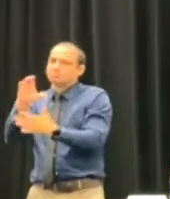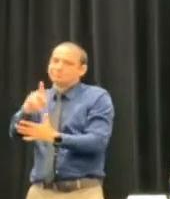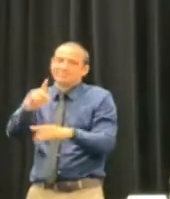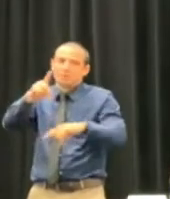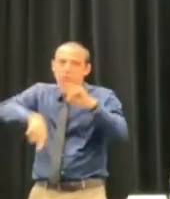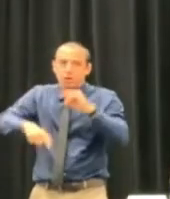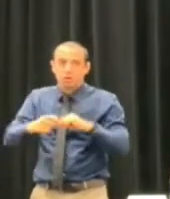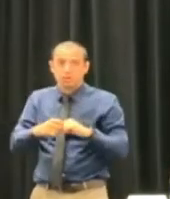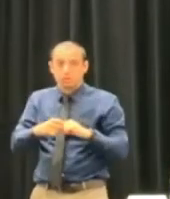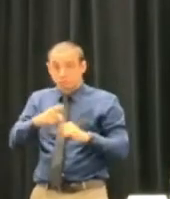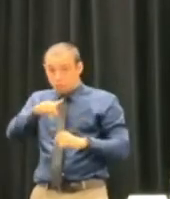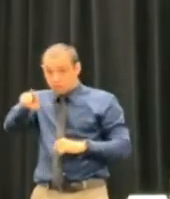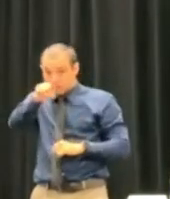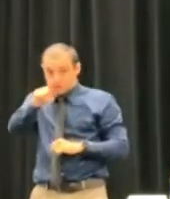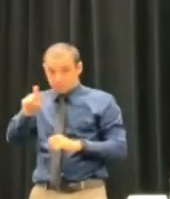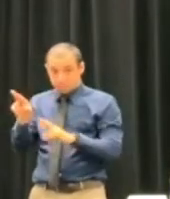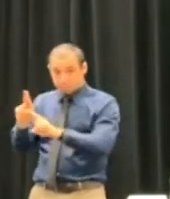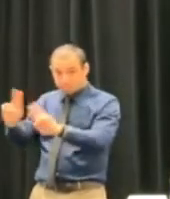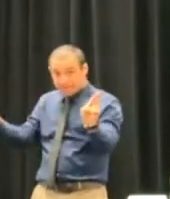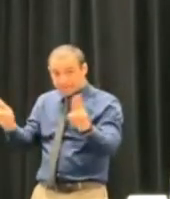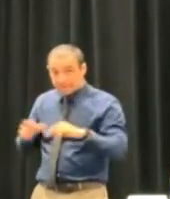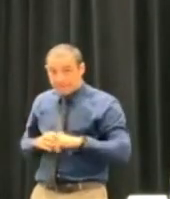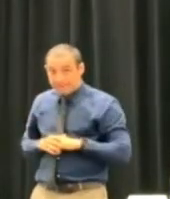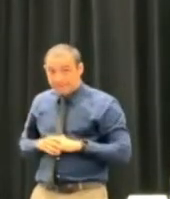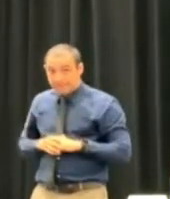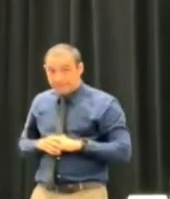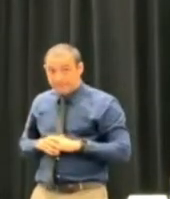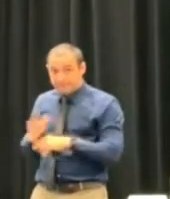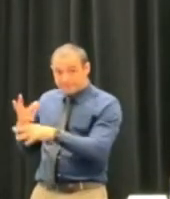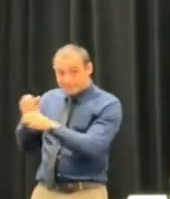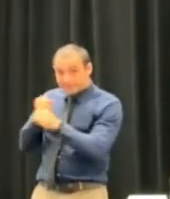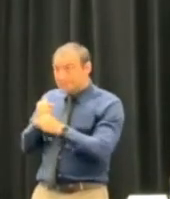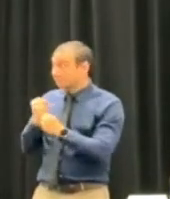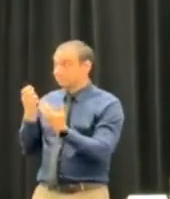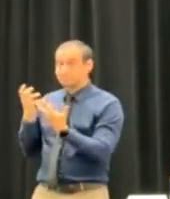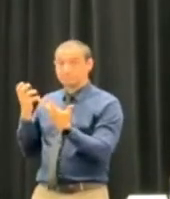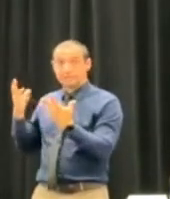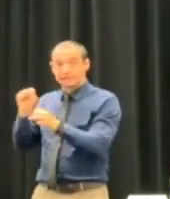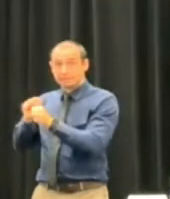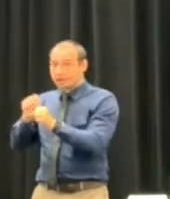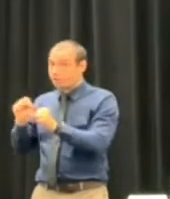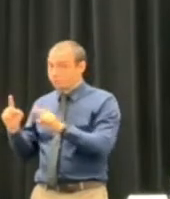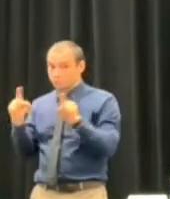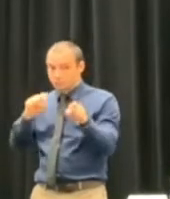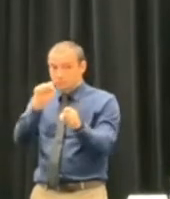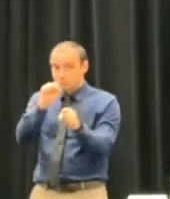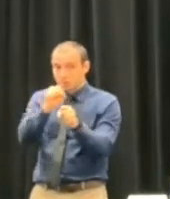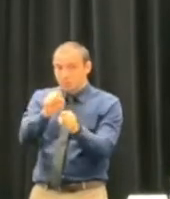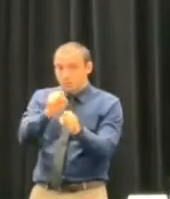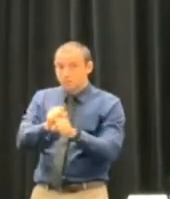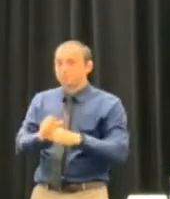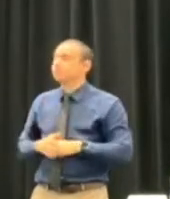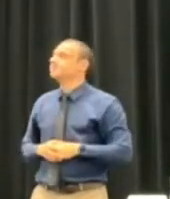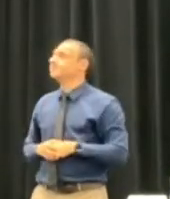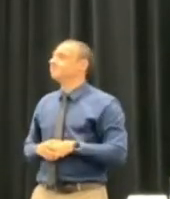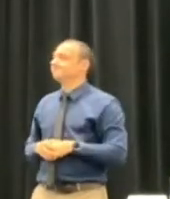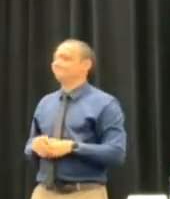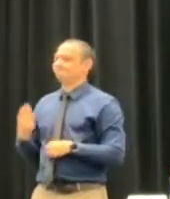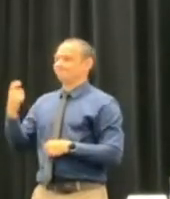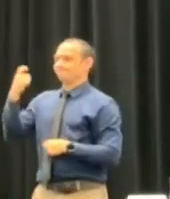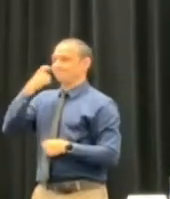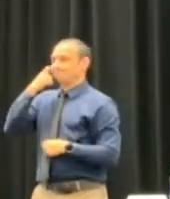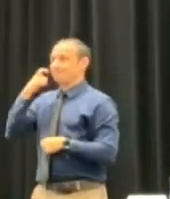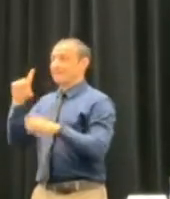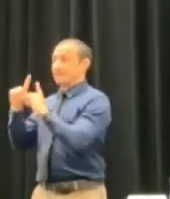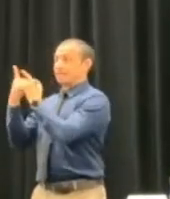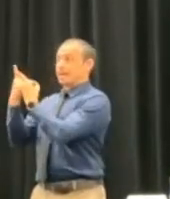esa avalancha de licencias en sueldos la contestación es que al viernes pasado la secretaría de educación no había recibido una